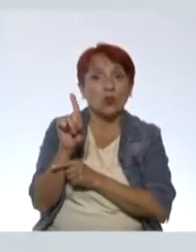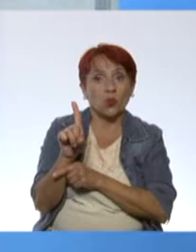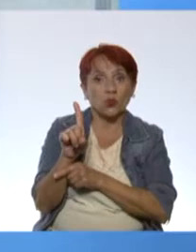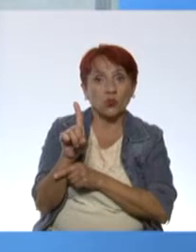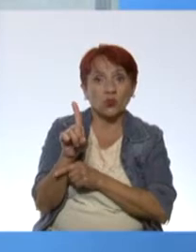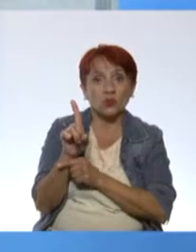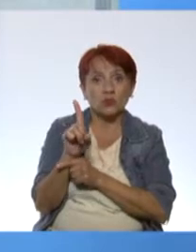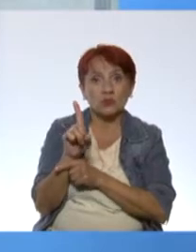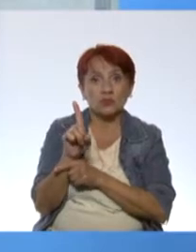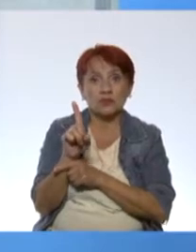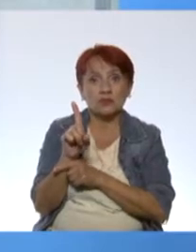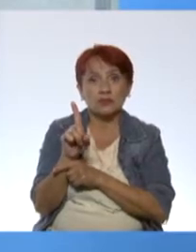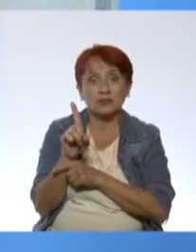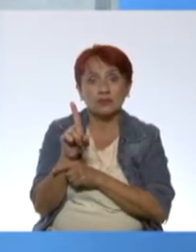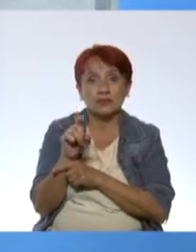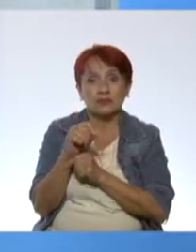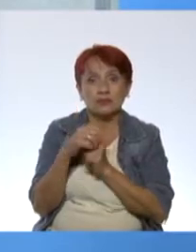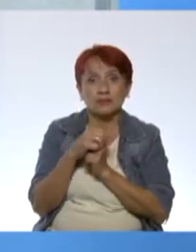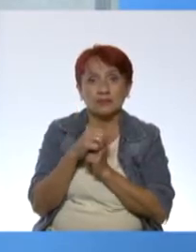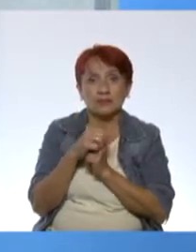1